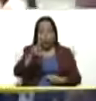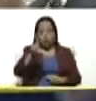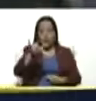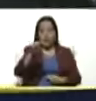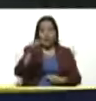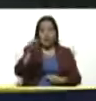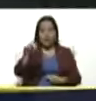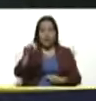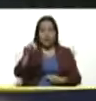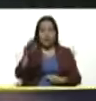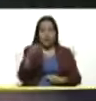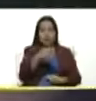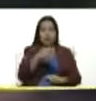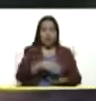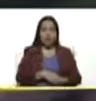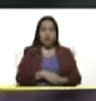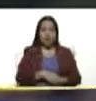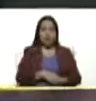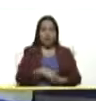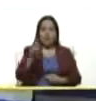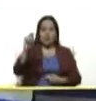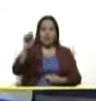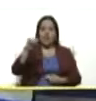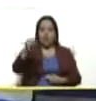Tejo o Trejo. Tejo.